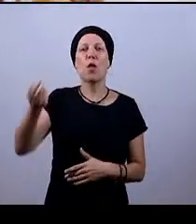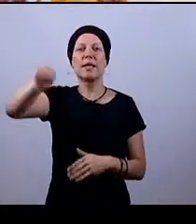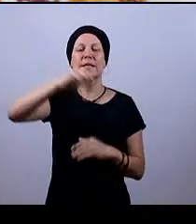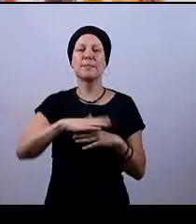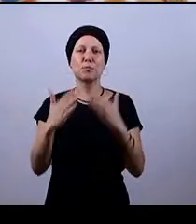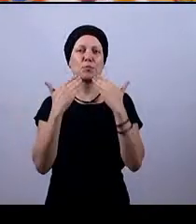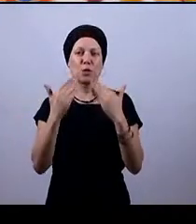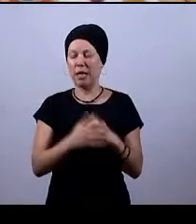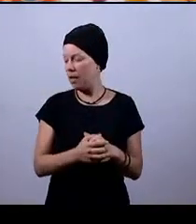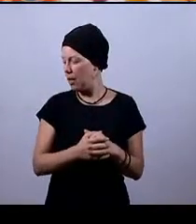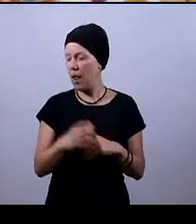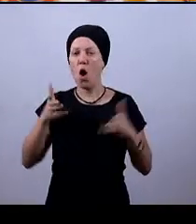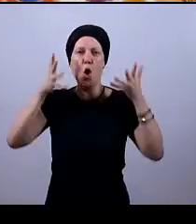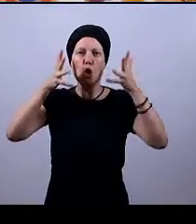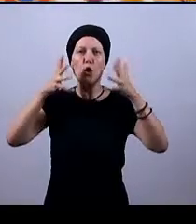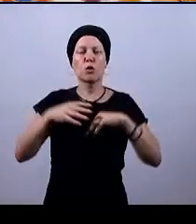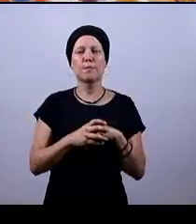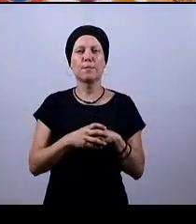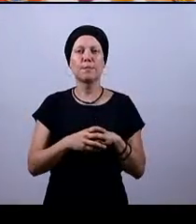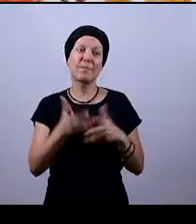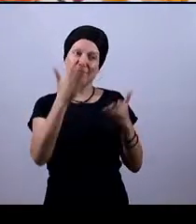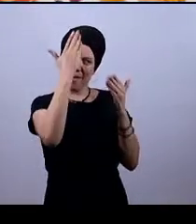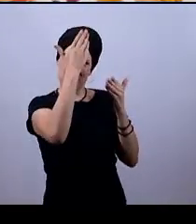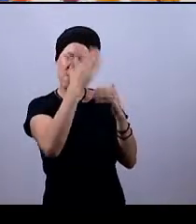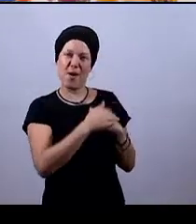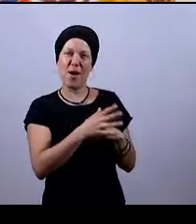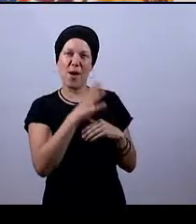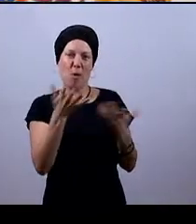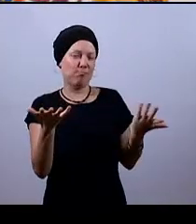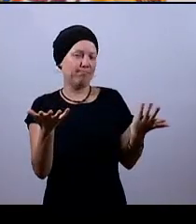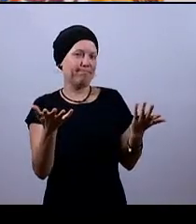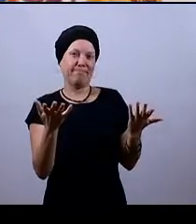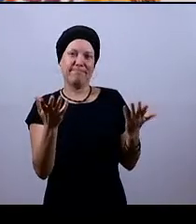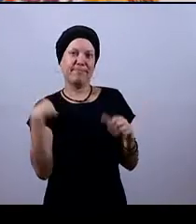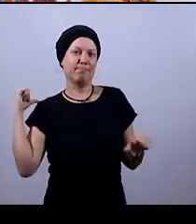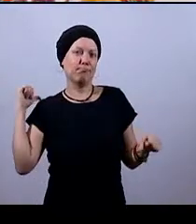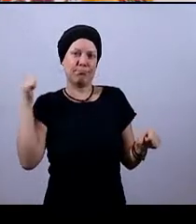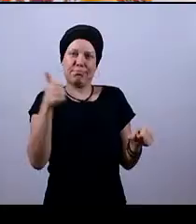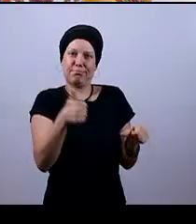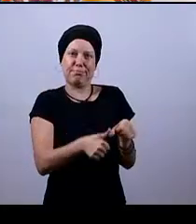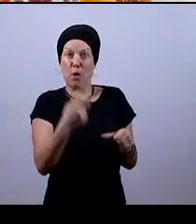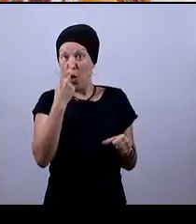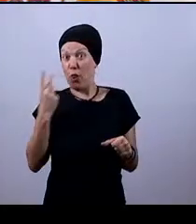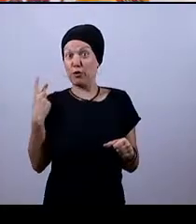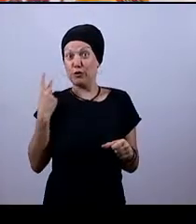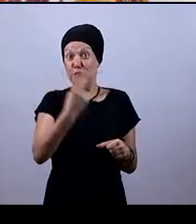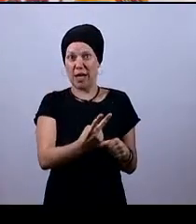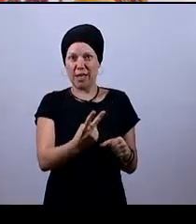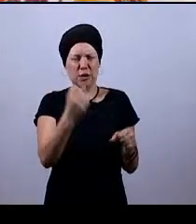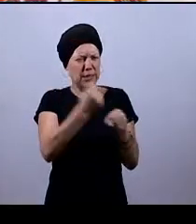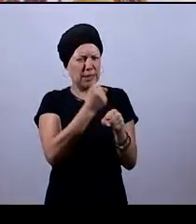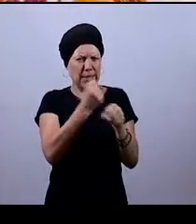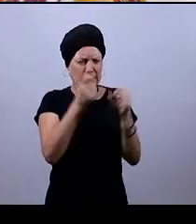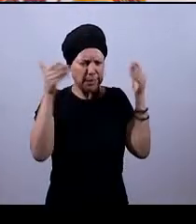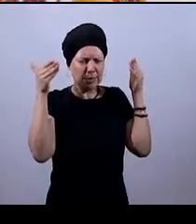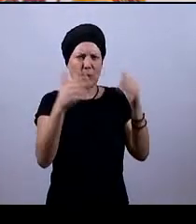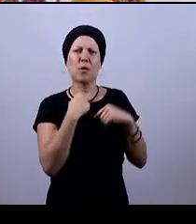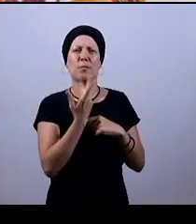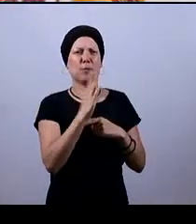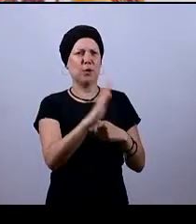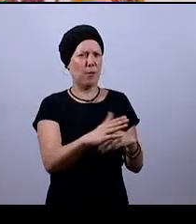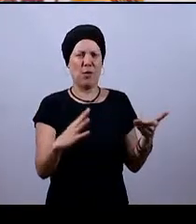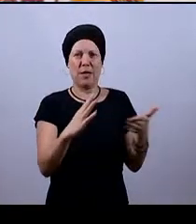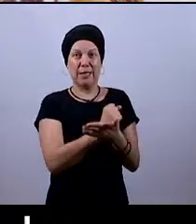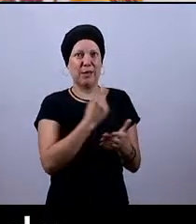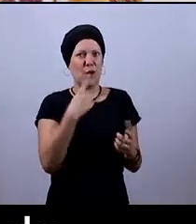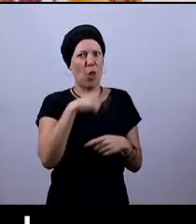Muchas gracias, consejera, y enhorabuena por tu magnífica trayectoria, por estos 2 años de dedicación y de traslado de todos